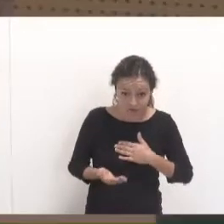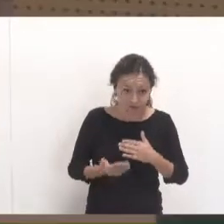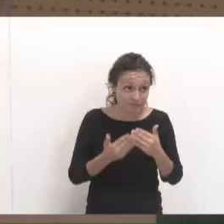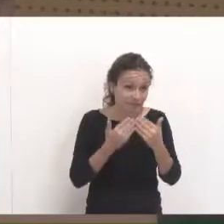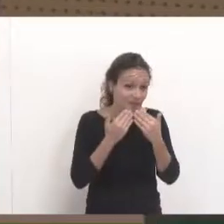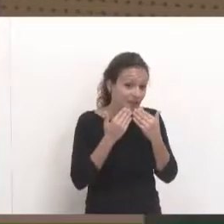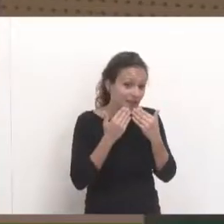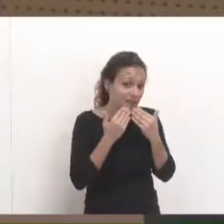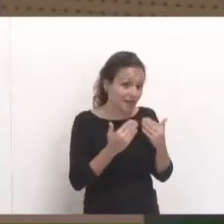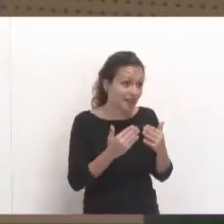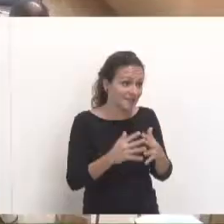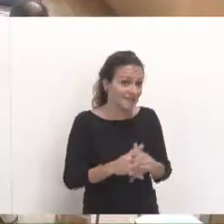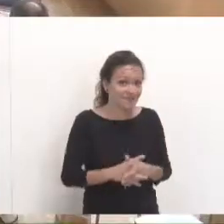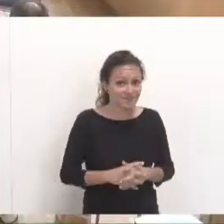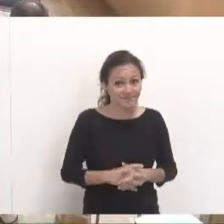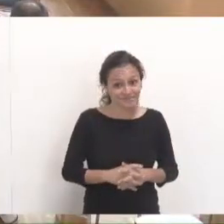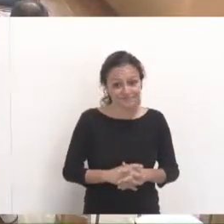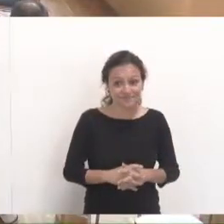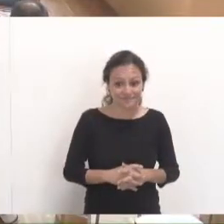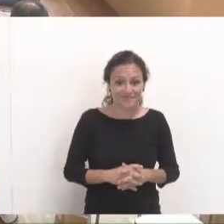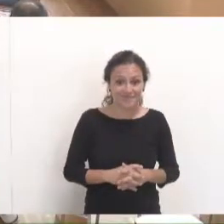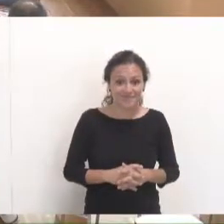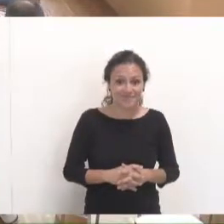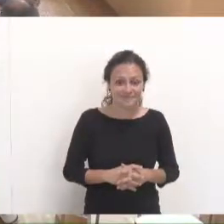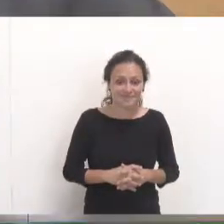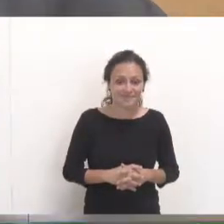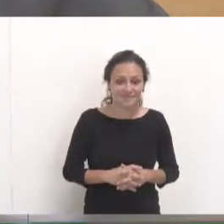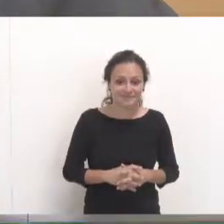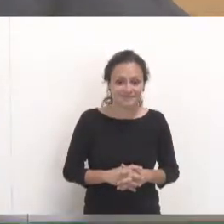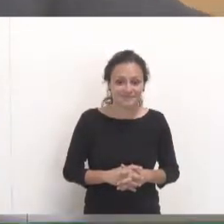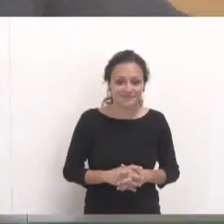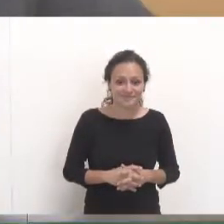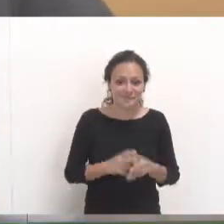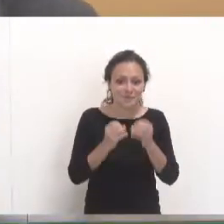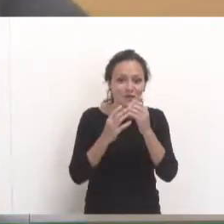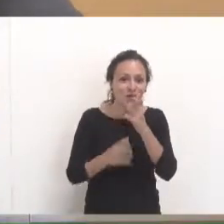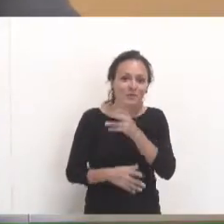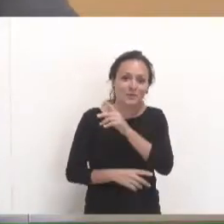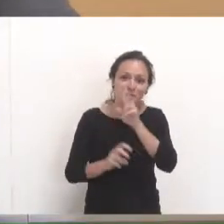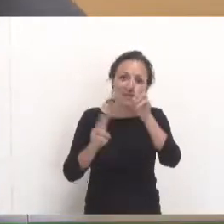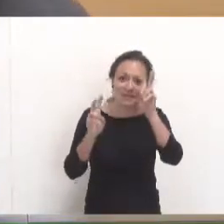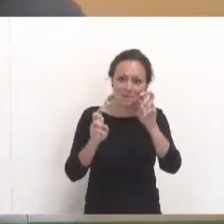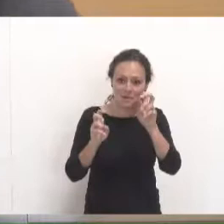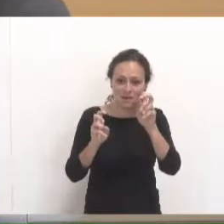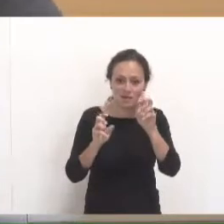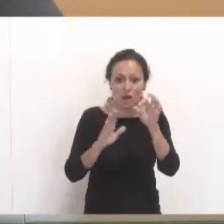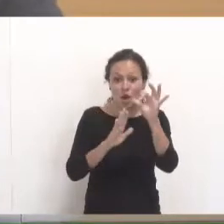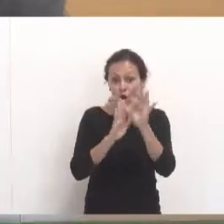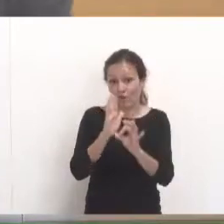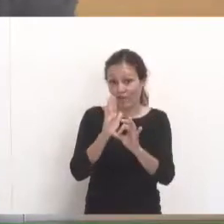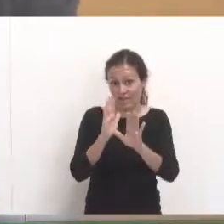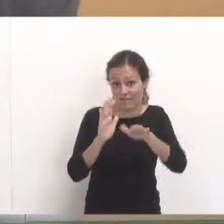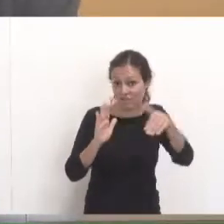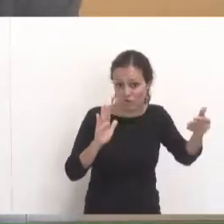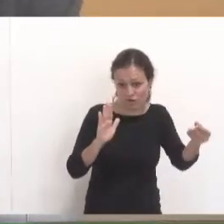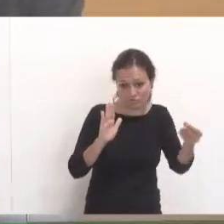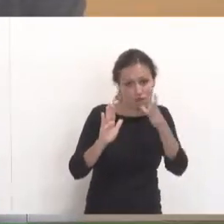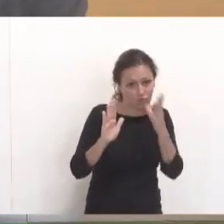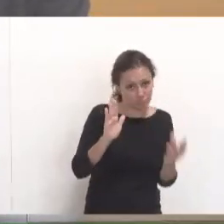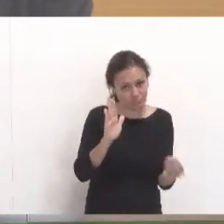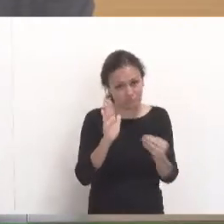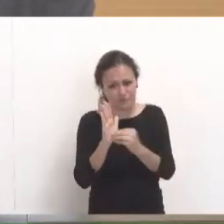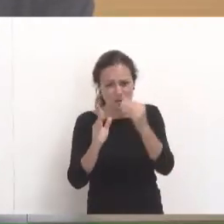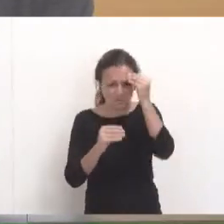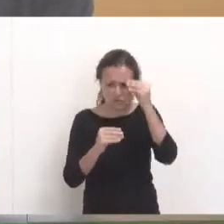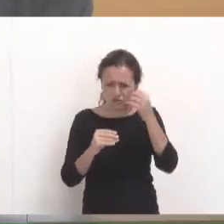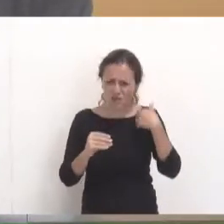Gracias. Muy bien, pues hay un tema que está fuera del orden del día, que creo que tiene el acuerdo